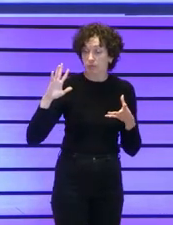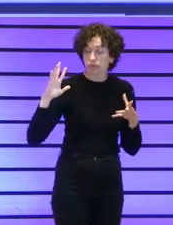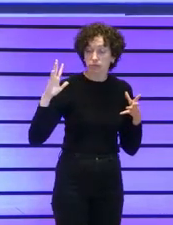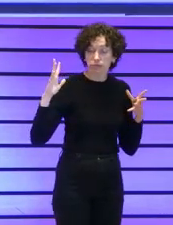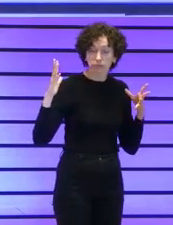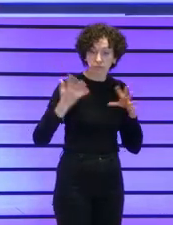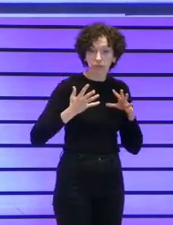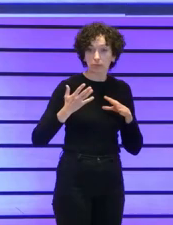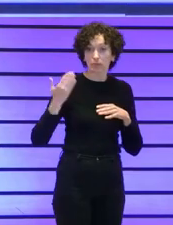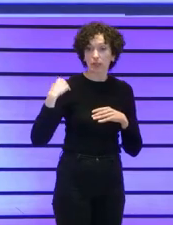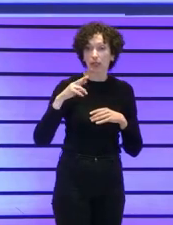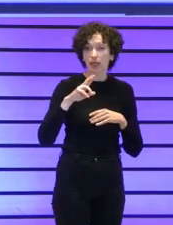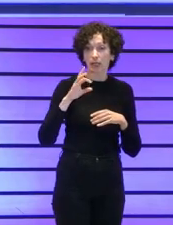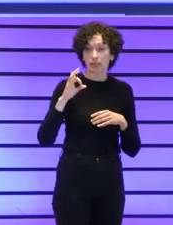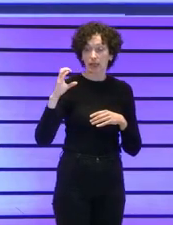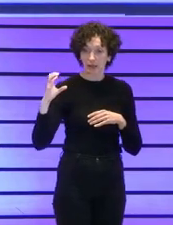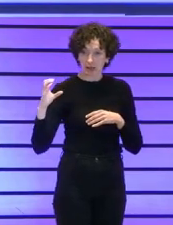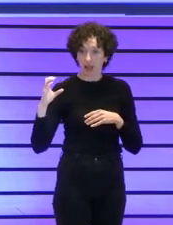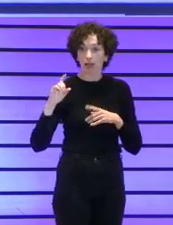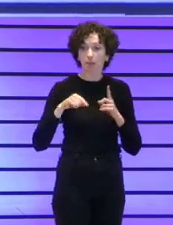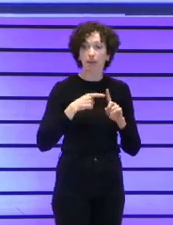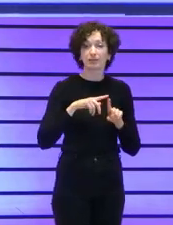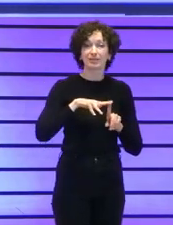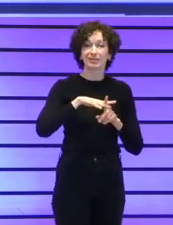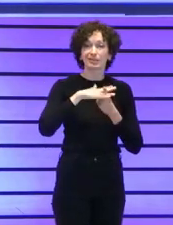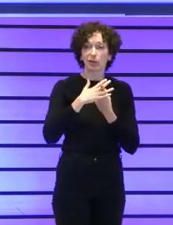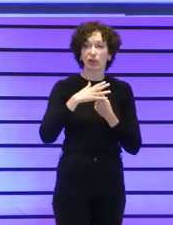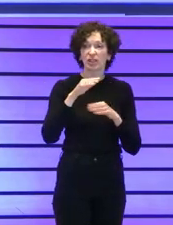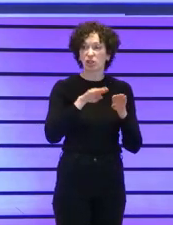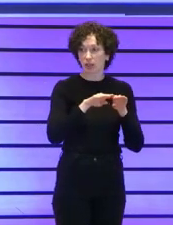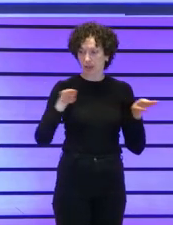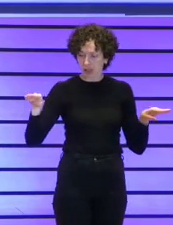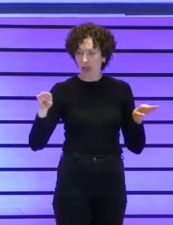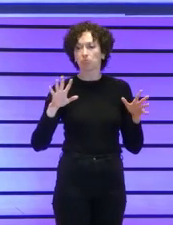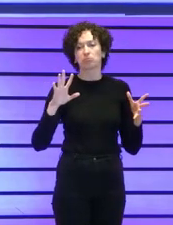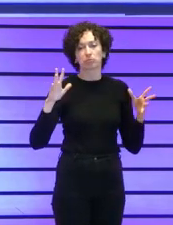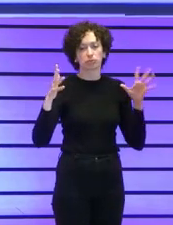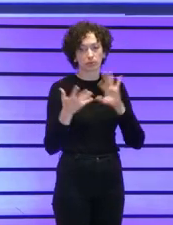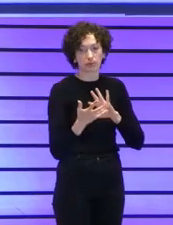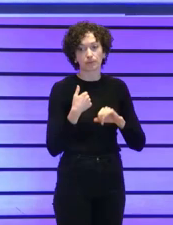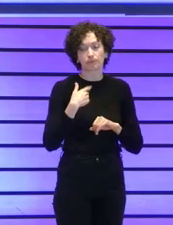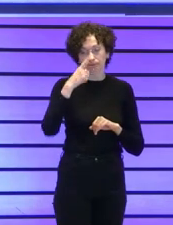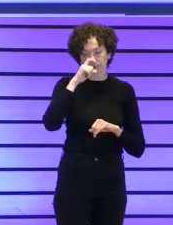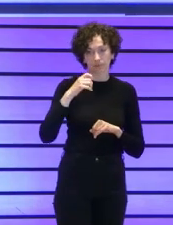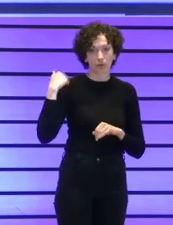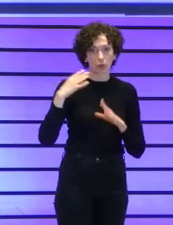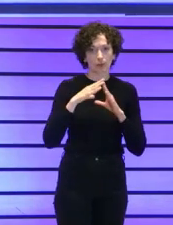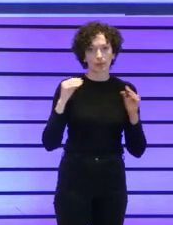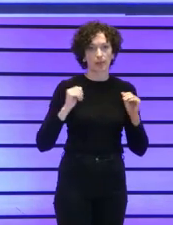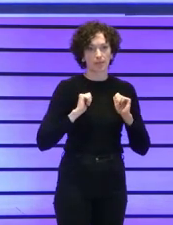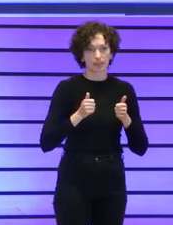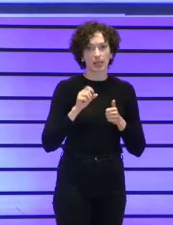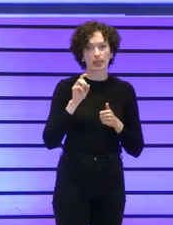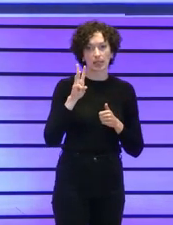desde la RSC al paradigma de sostenibilidad, ¿no? Yo me acuerdo cuando empecé en la universidad hace como unos